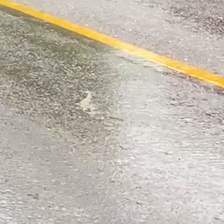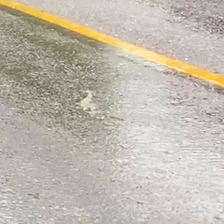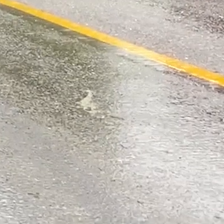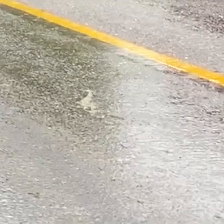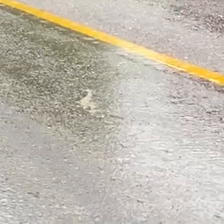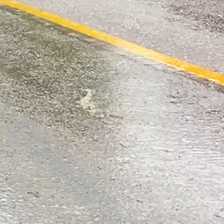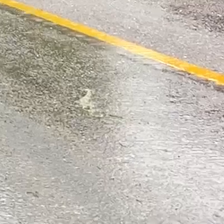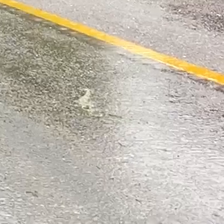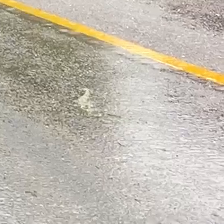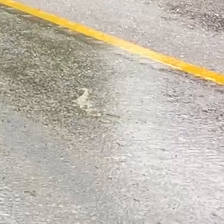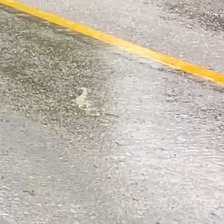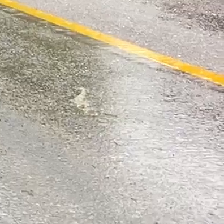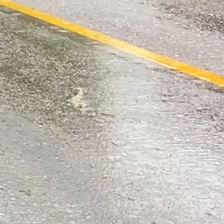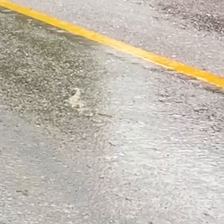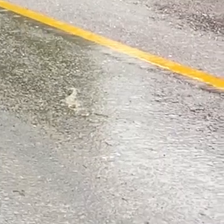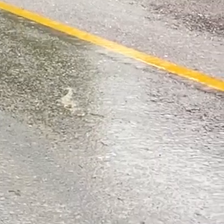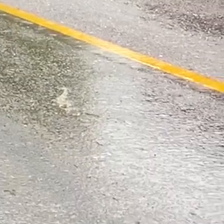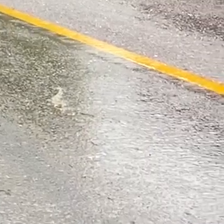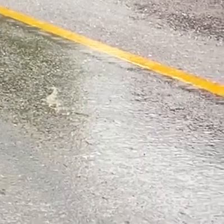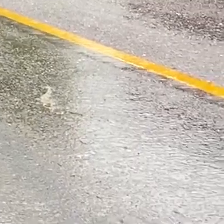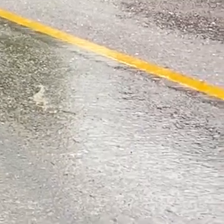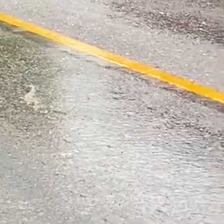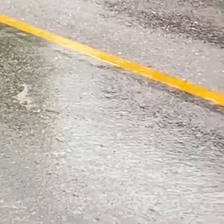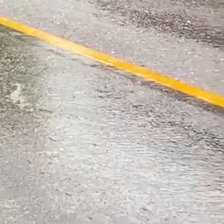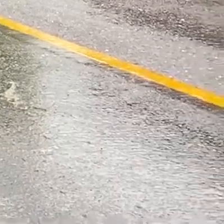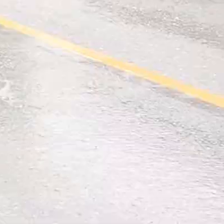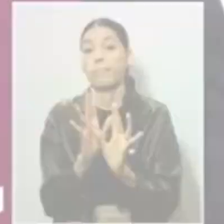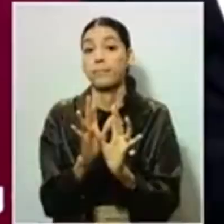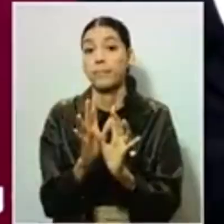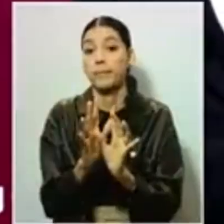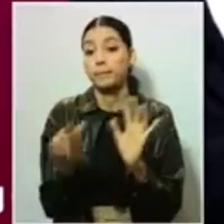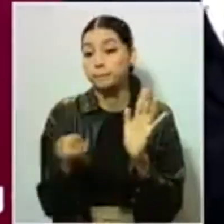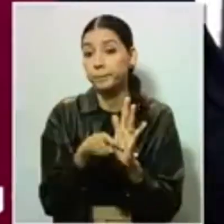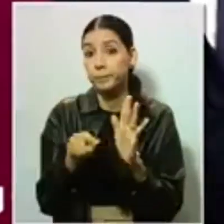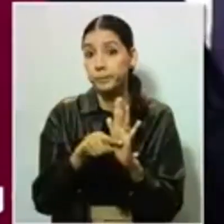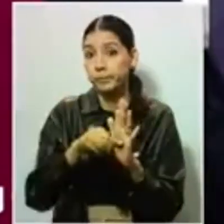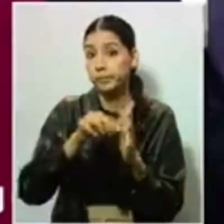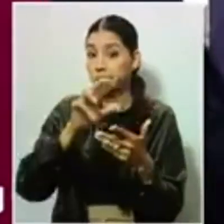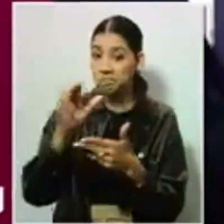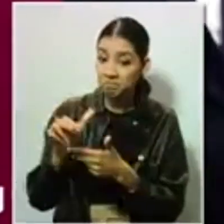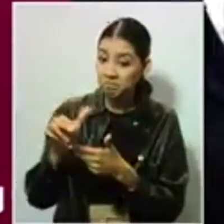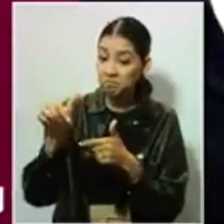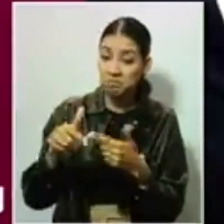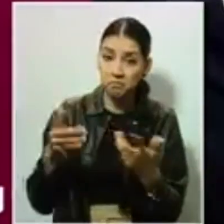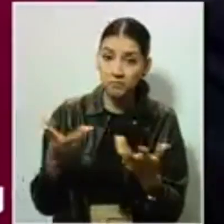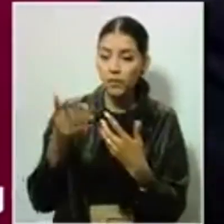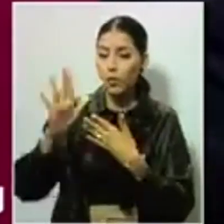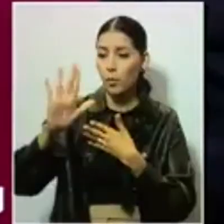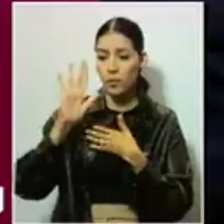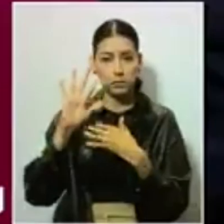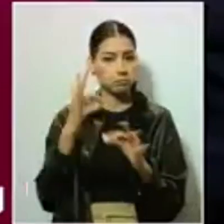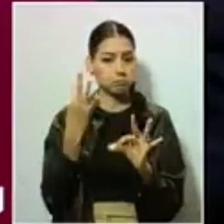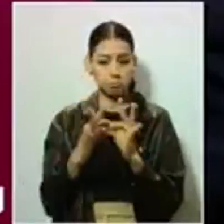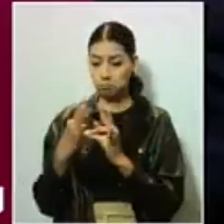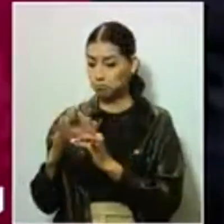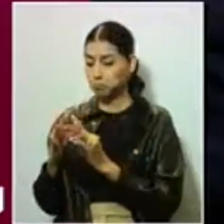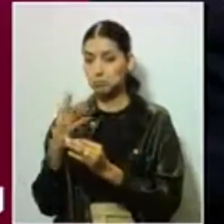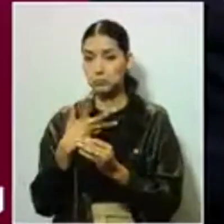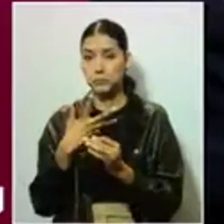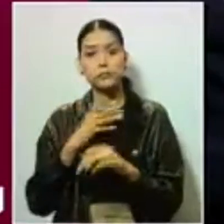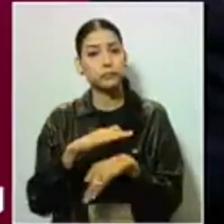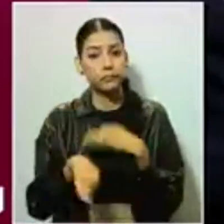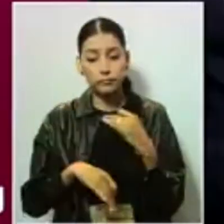cruce de datos entre los niveles de gobiernos continúa en proceso los compromisos se están cumpliendo es este que tengamos todas las vías de